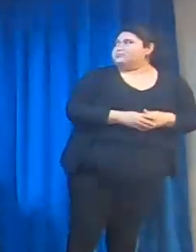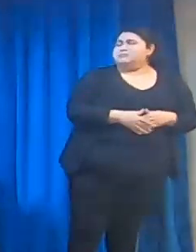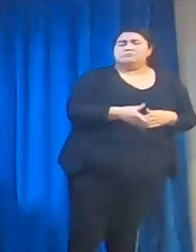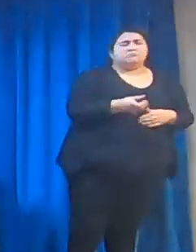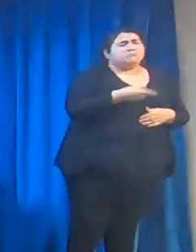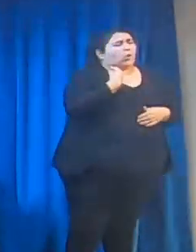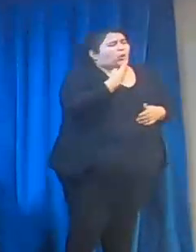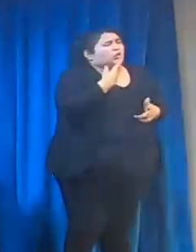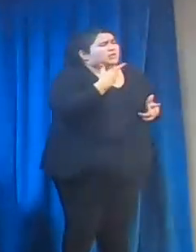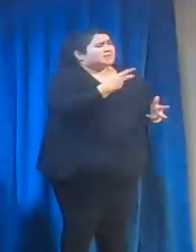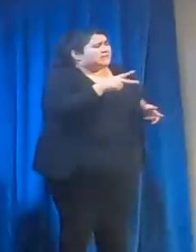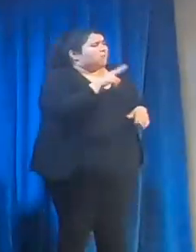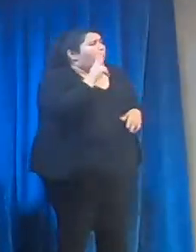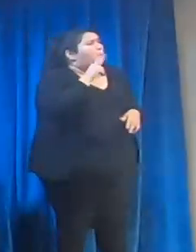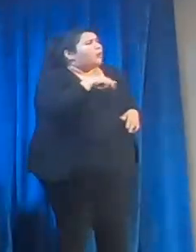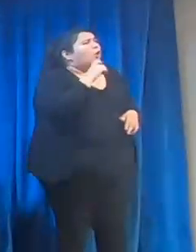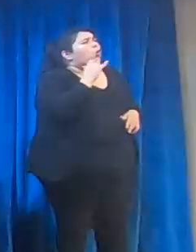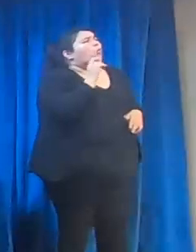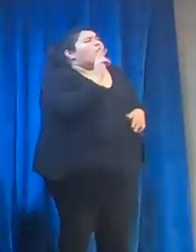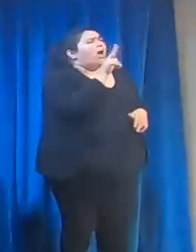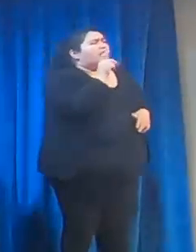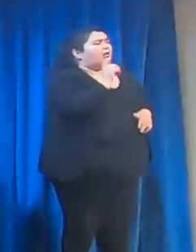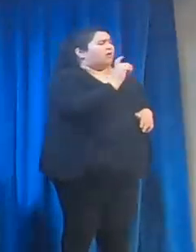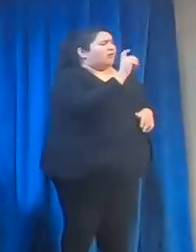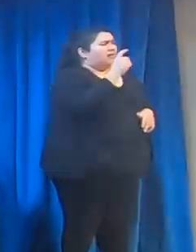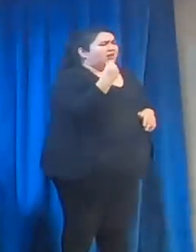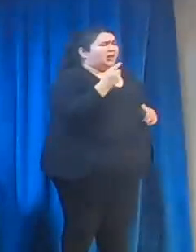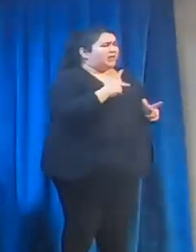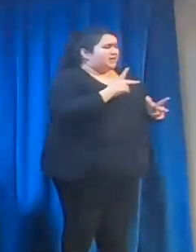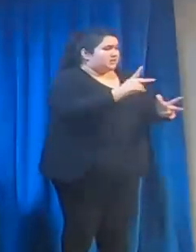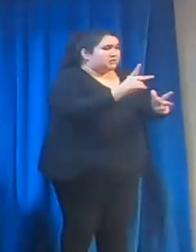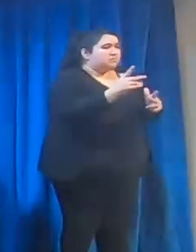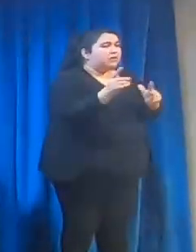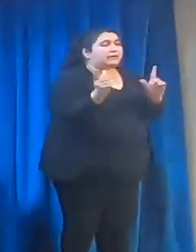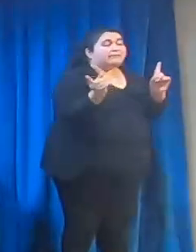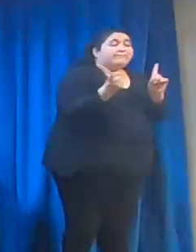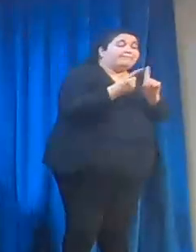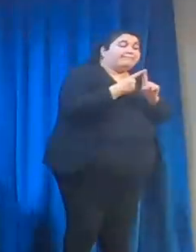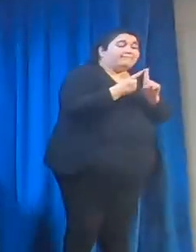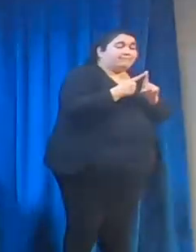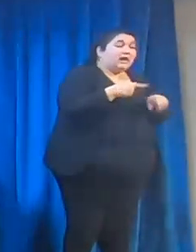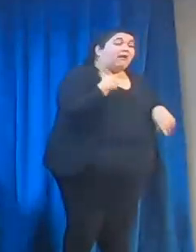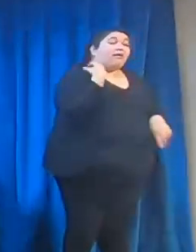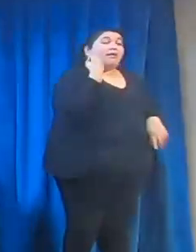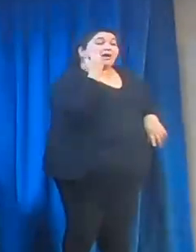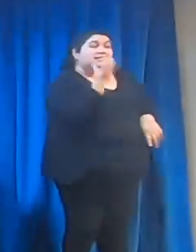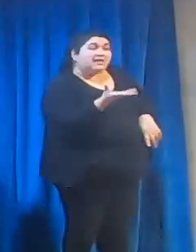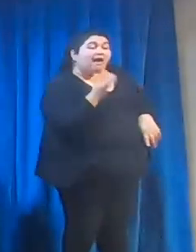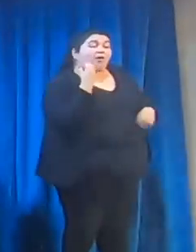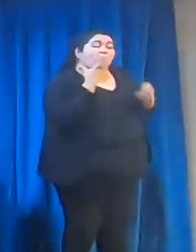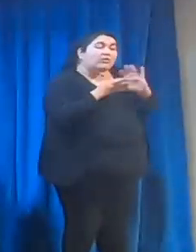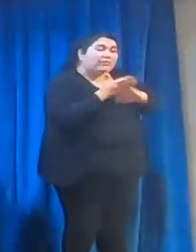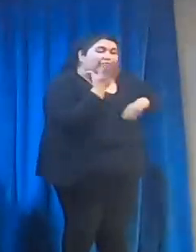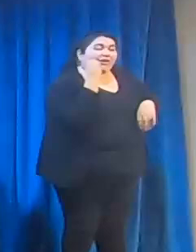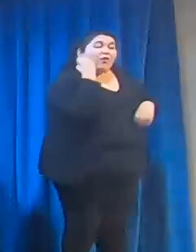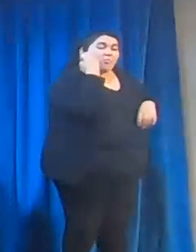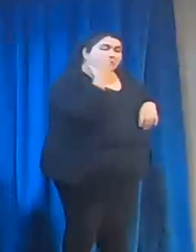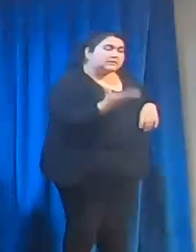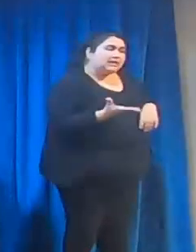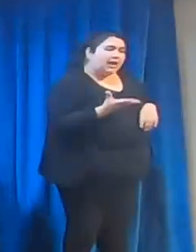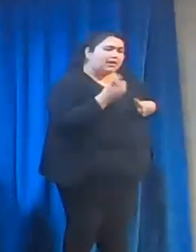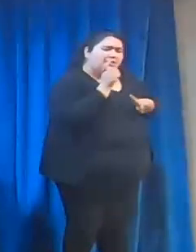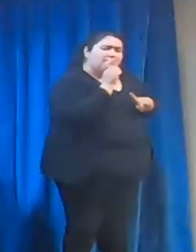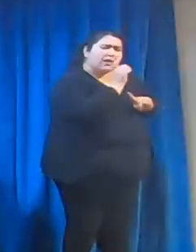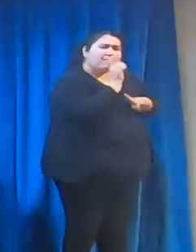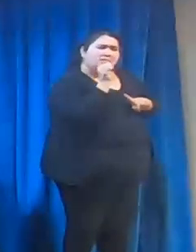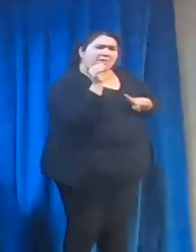Cuando decimos lo vincular, ¿qué estamos diciendo? Y estar con el pibe. Che, ¿cómo te fue? ¿Cómo estás? Ese laburito que